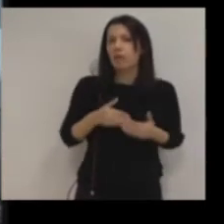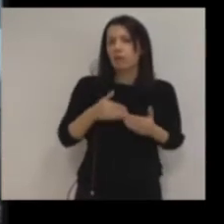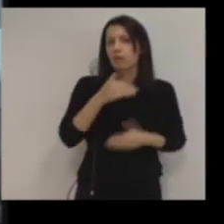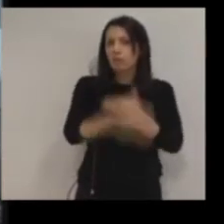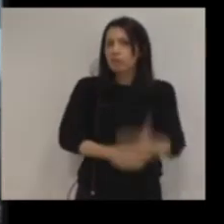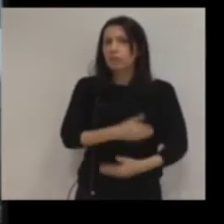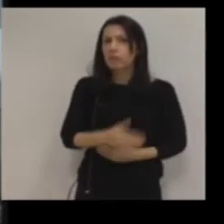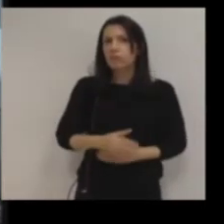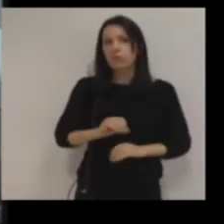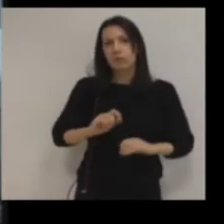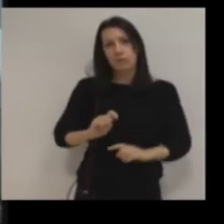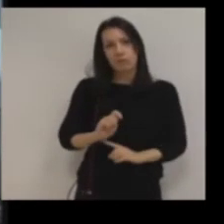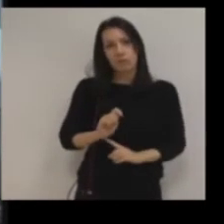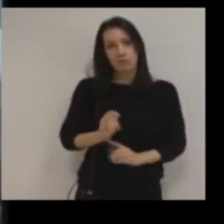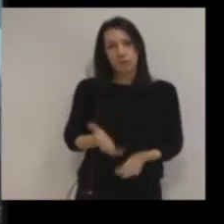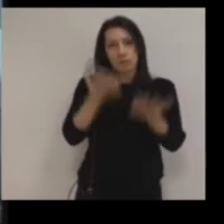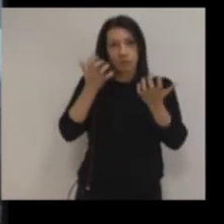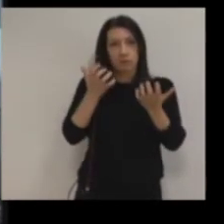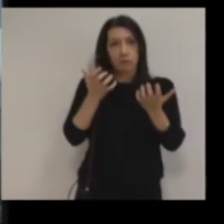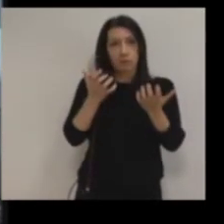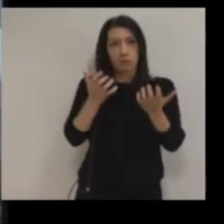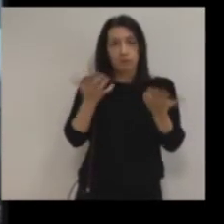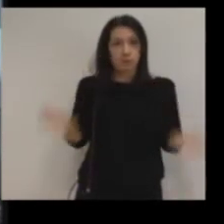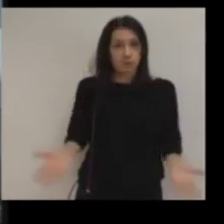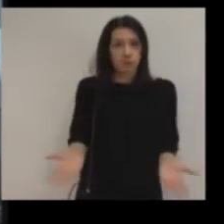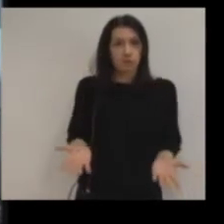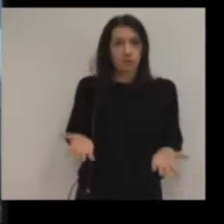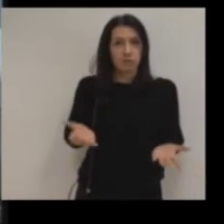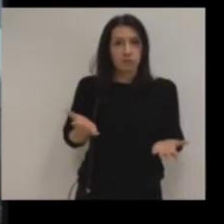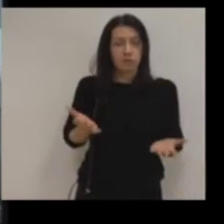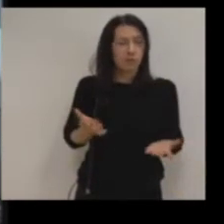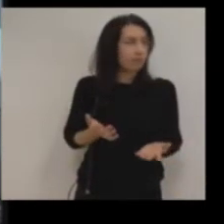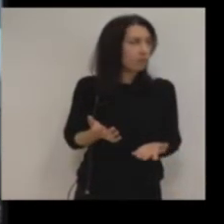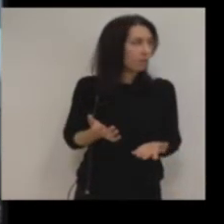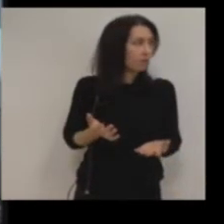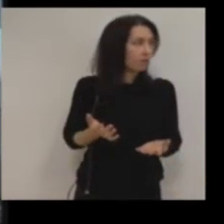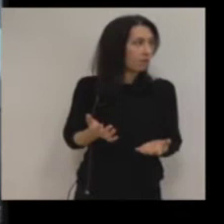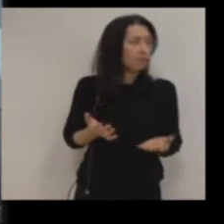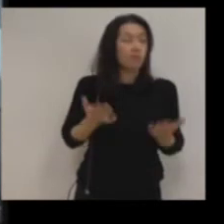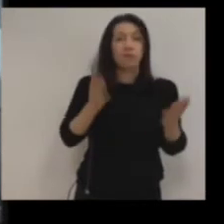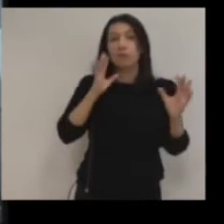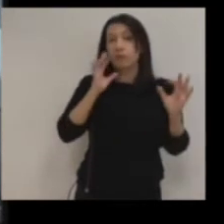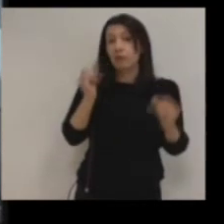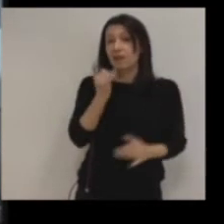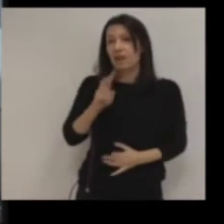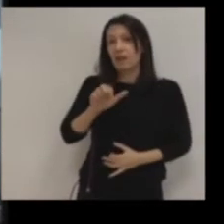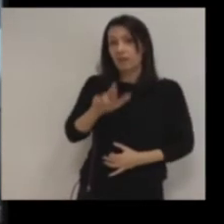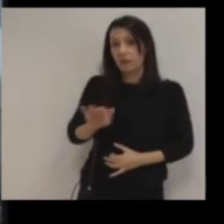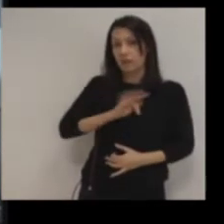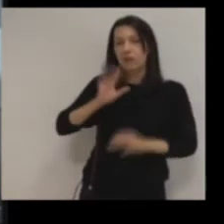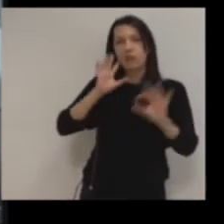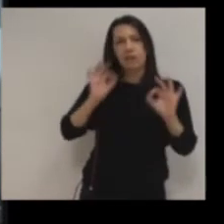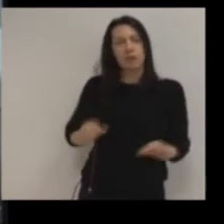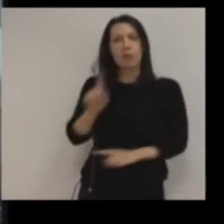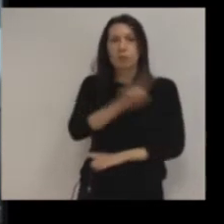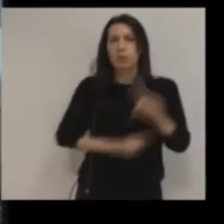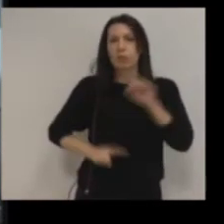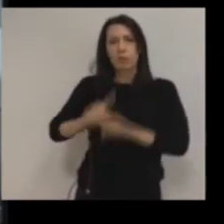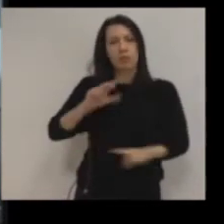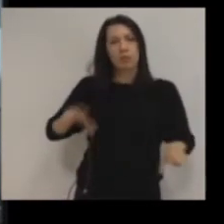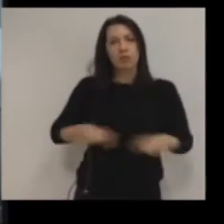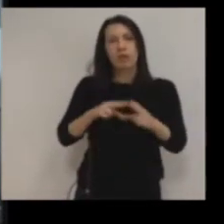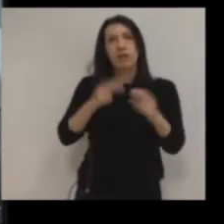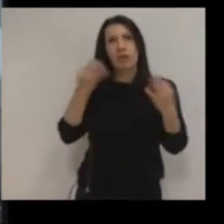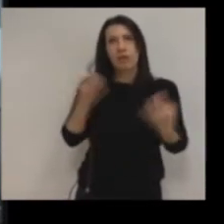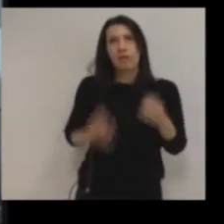de la maldición gitana, pleitos tengas y los manes. Claro, yo creo que ahí es un problema general de sociedad, que hay que crear una cultura de lo justo,